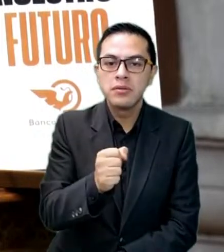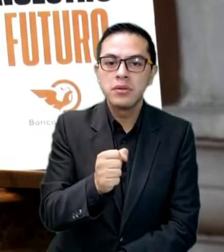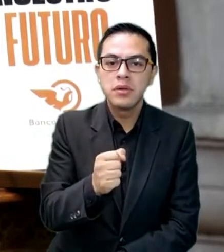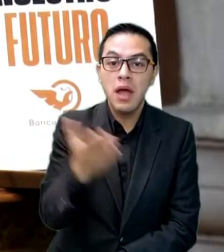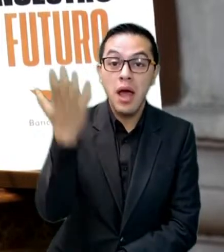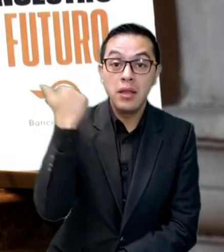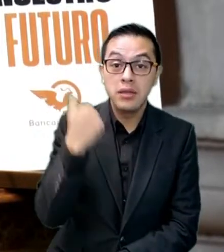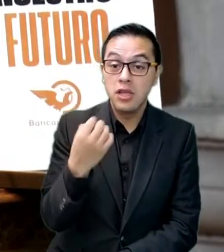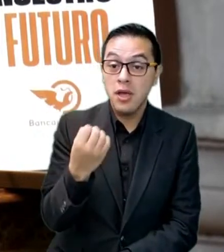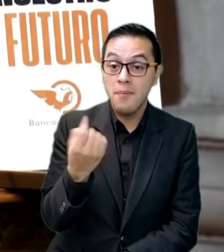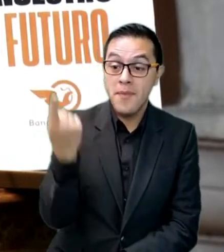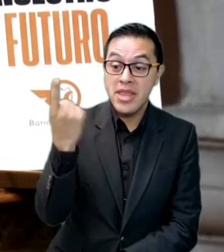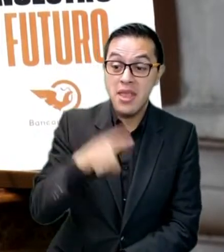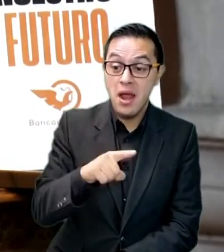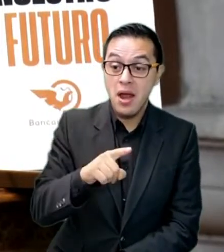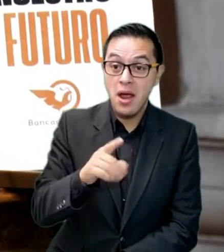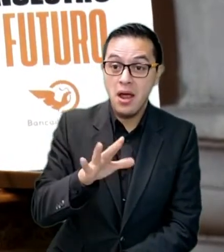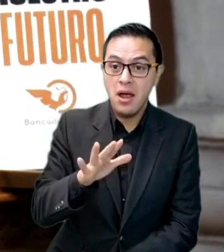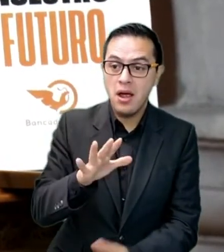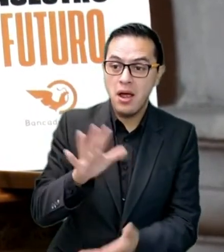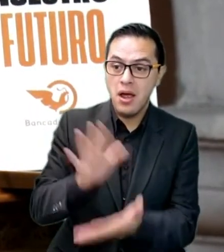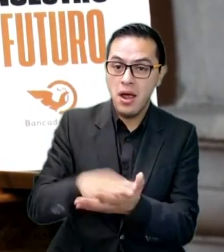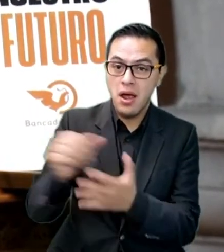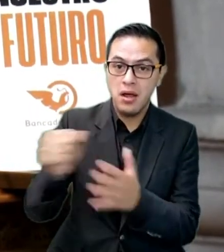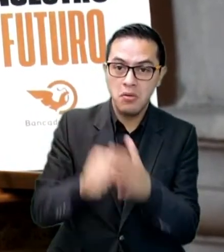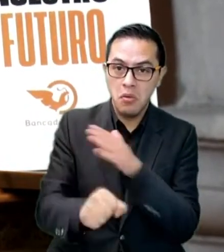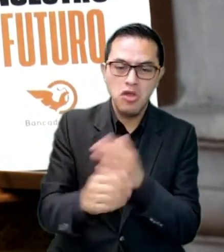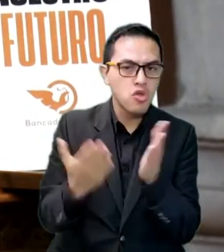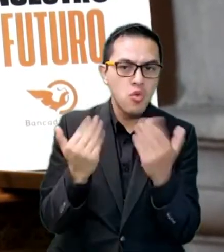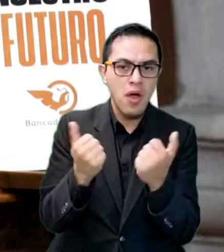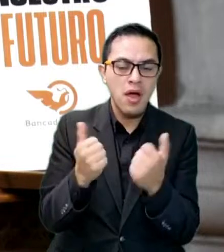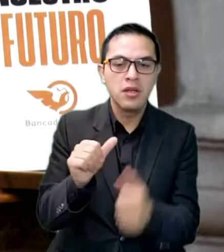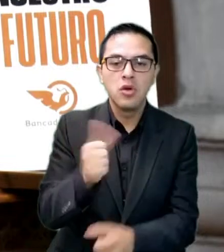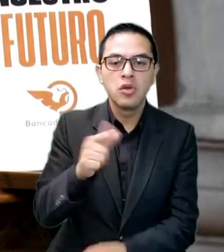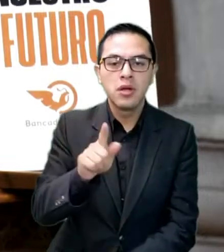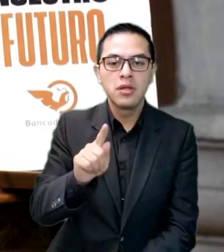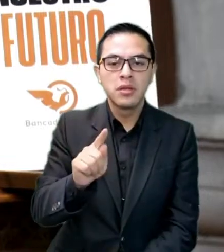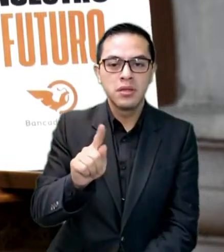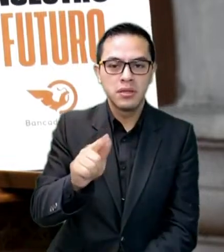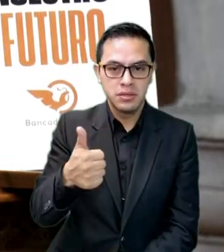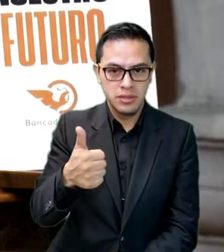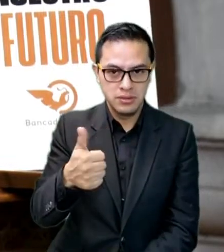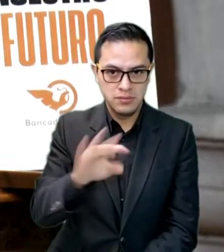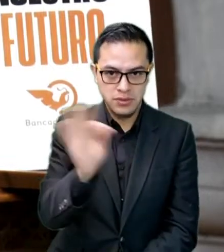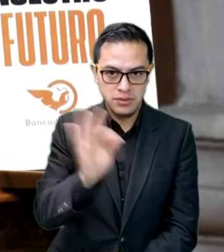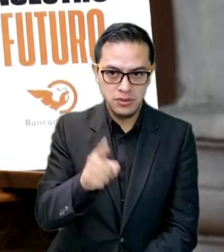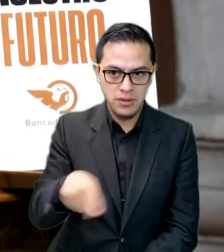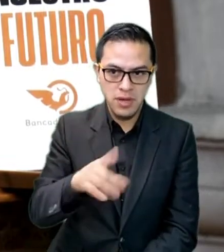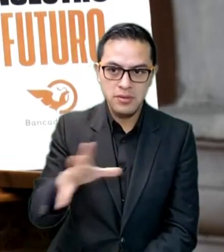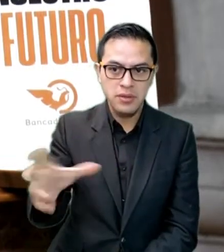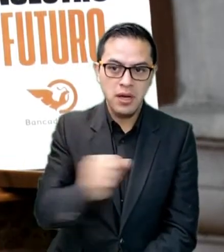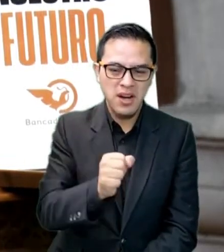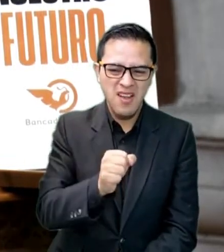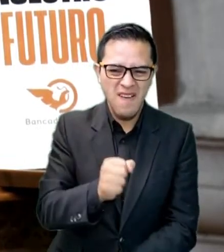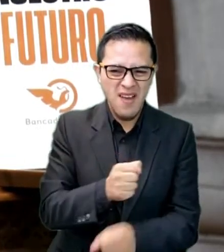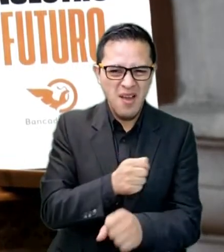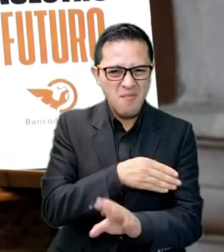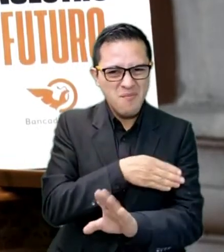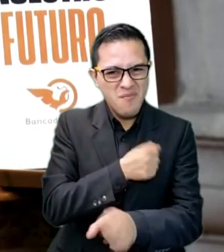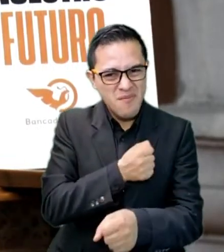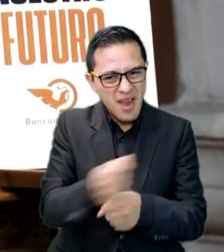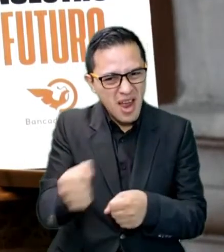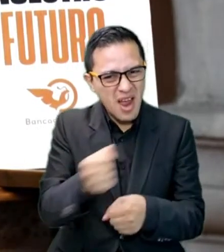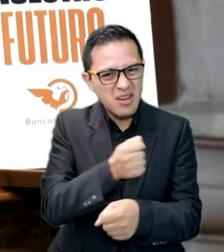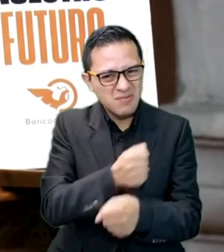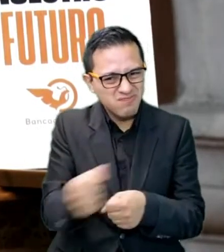el 66% sufrió tortura en su detención. Dentro de estos centros penitenciarios, la